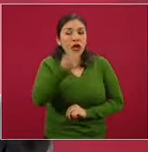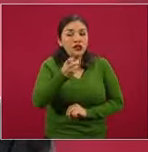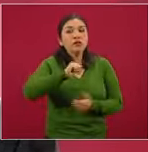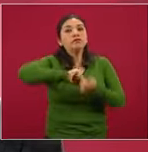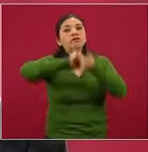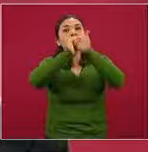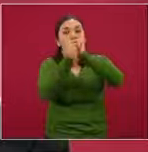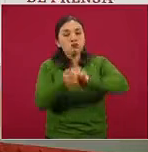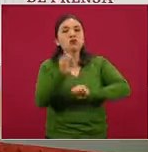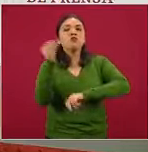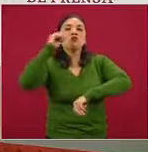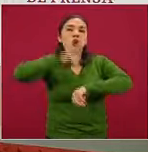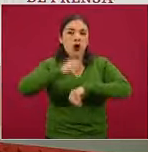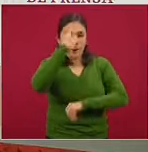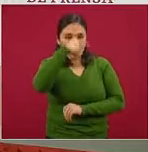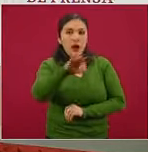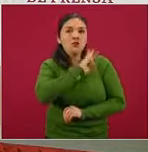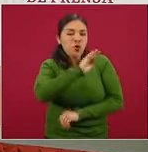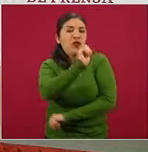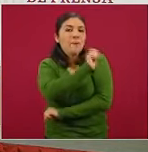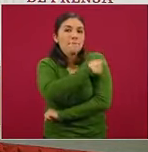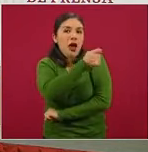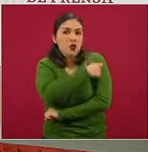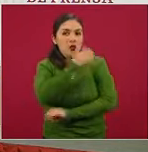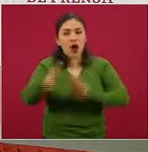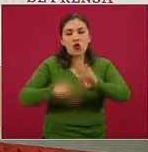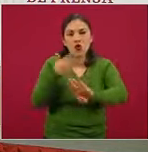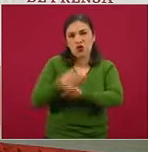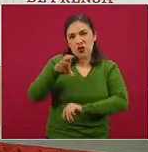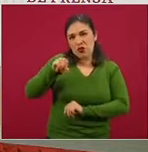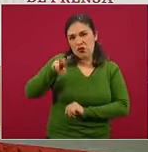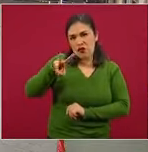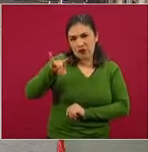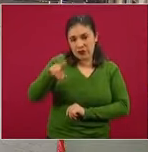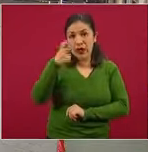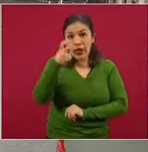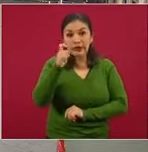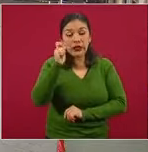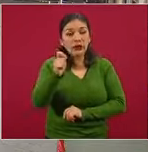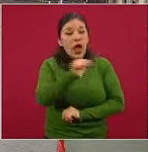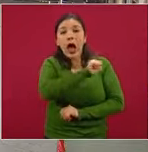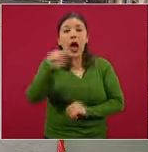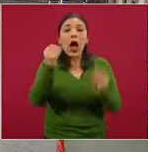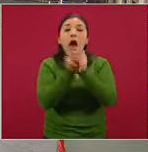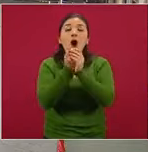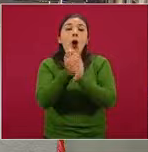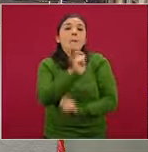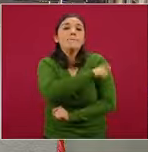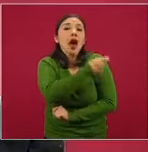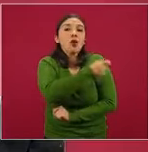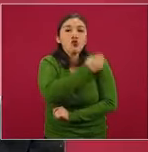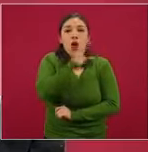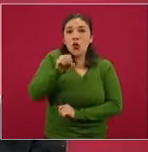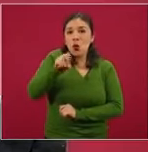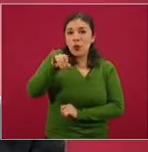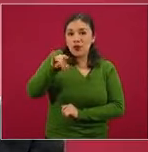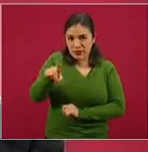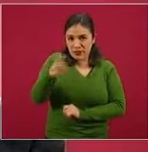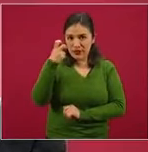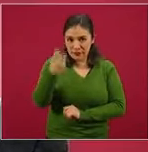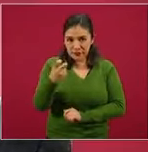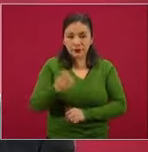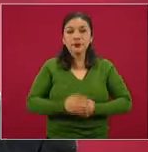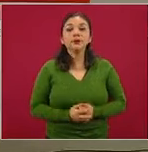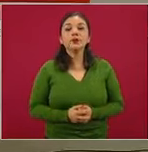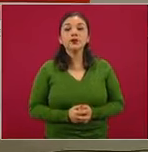convertirse en candidatos a una vacuna contra el COVID. Todo esto que vamos a hablar es sobre las vacunas contra COVID, contra el virus